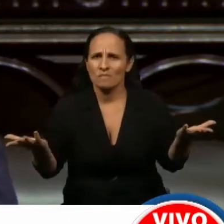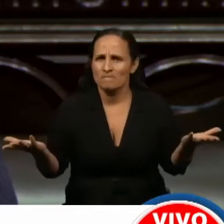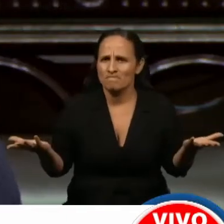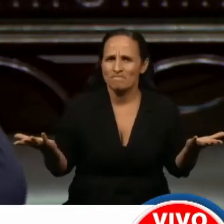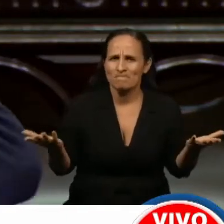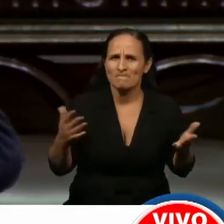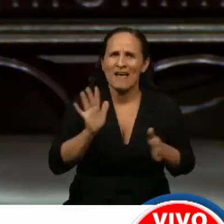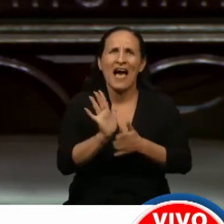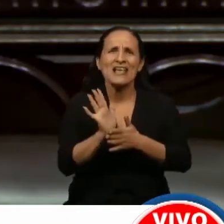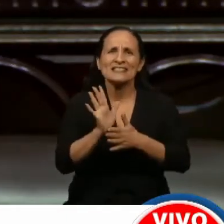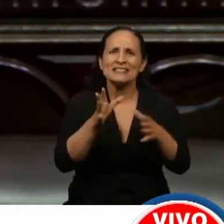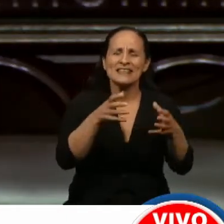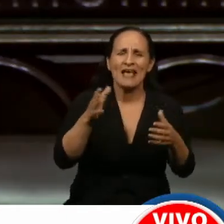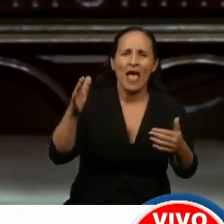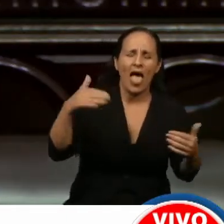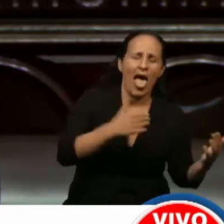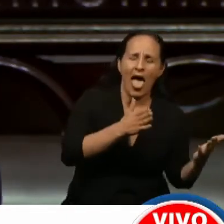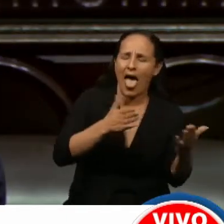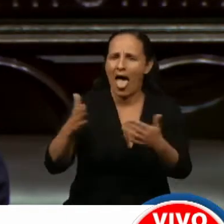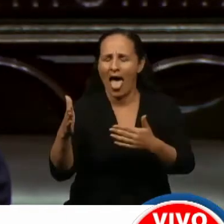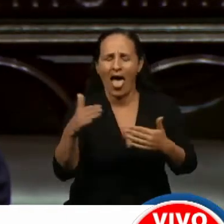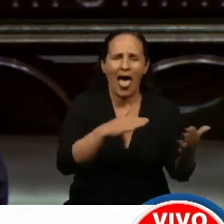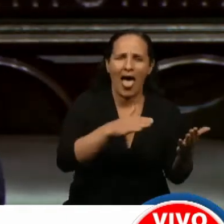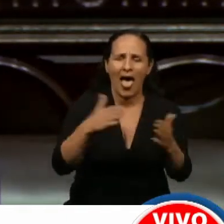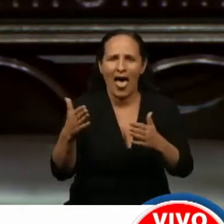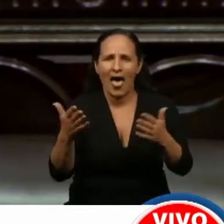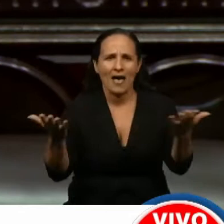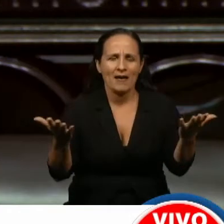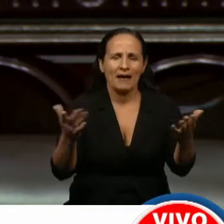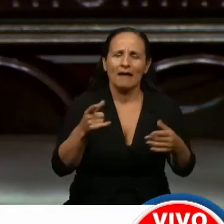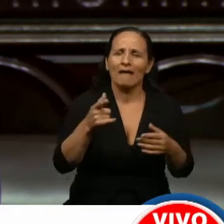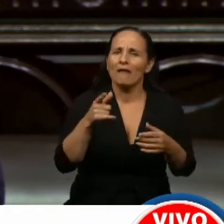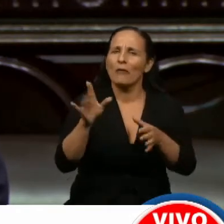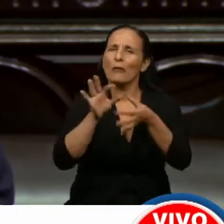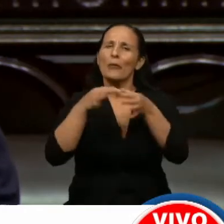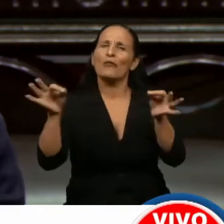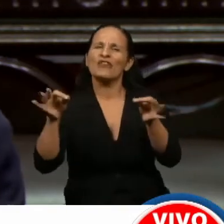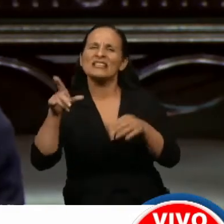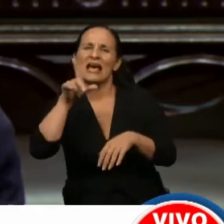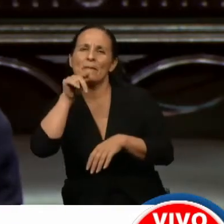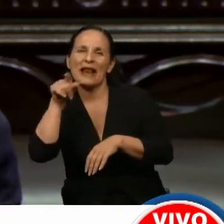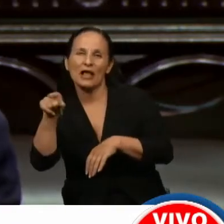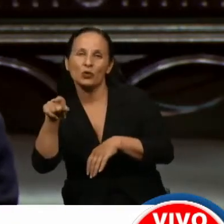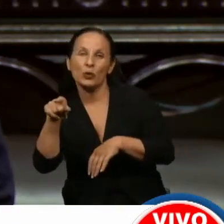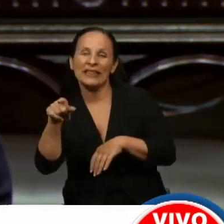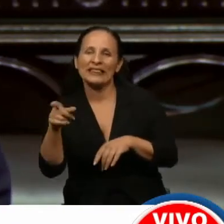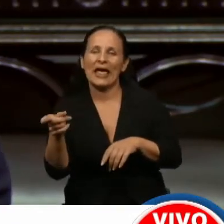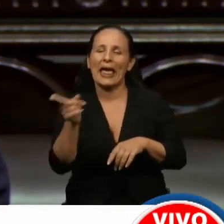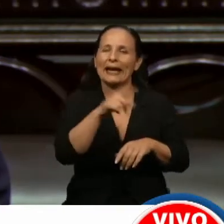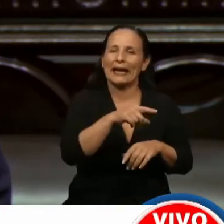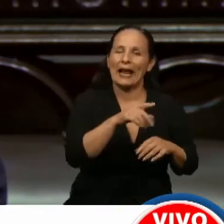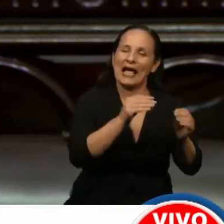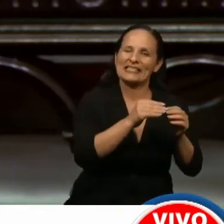La sinuosidad literal, ¿no? Y buscar después qué frase se elige para el Twitter, otra que te levante el medio amigo.